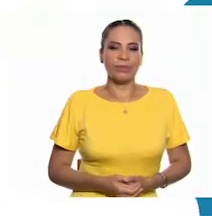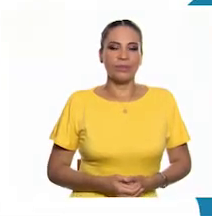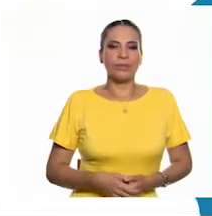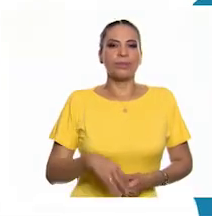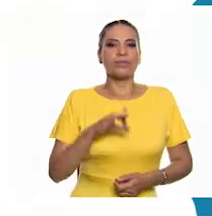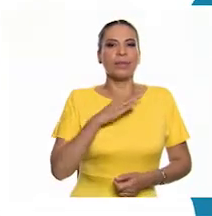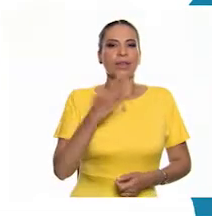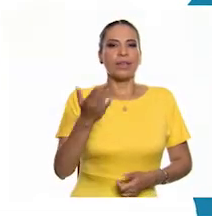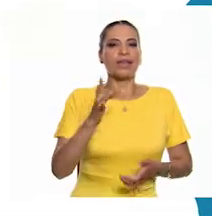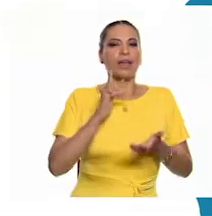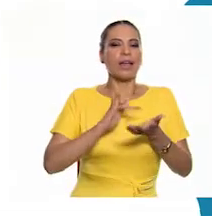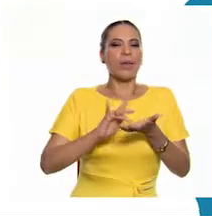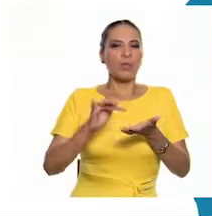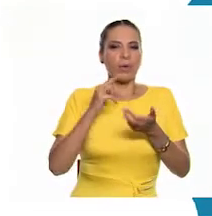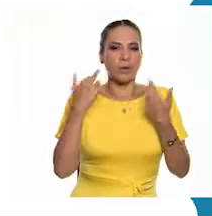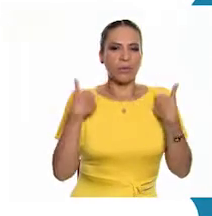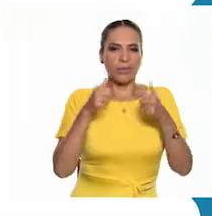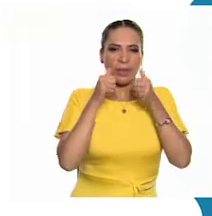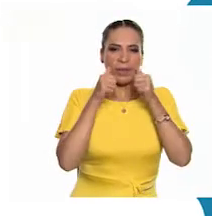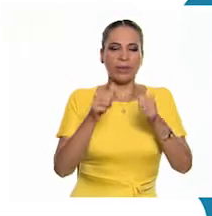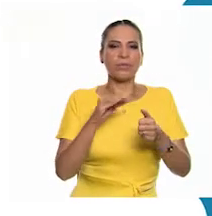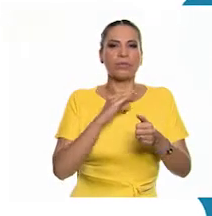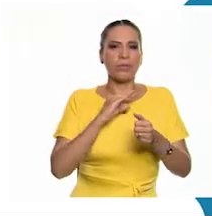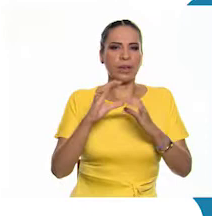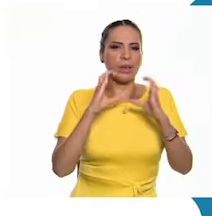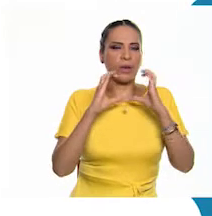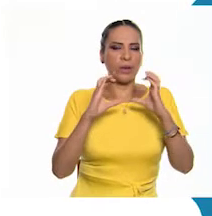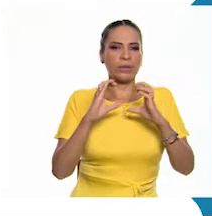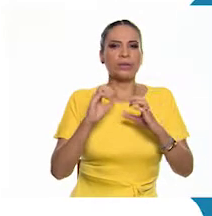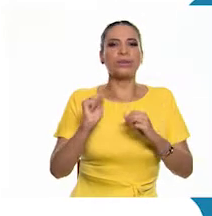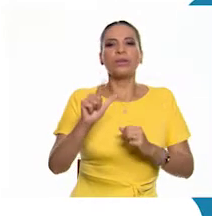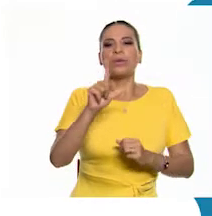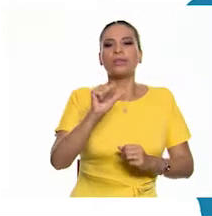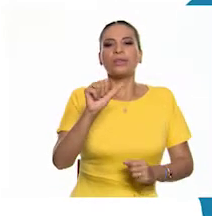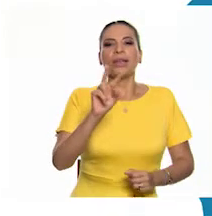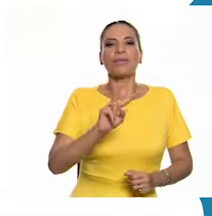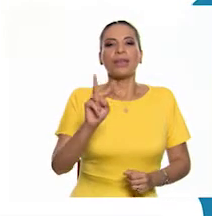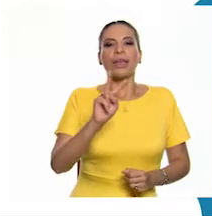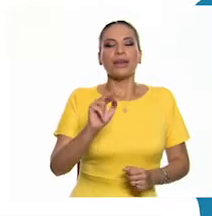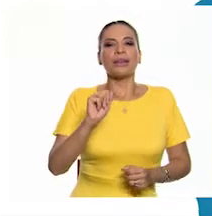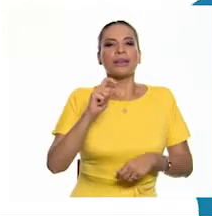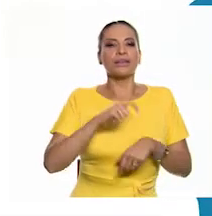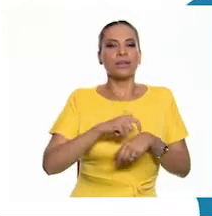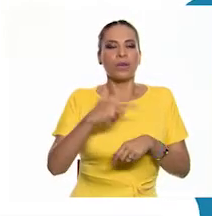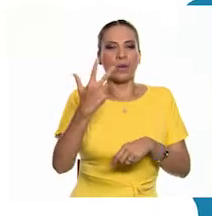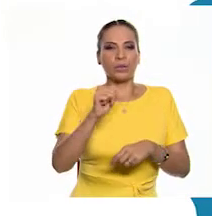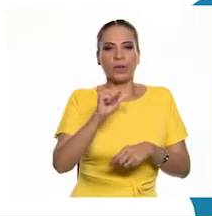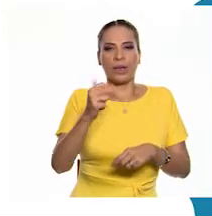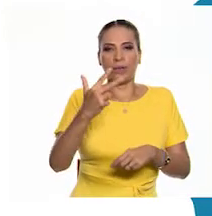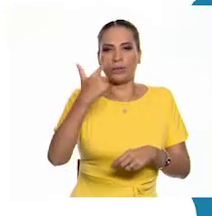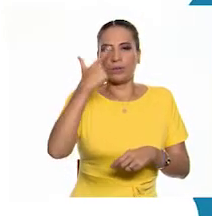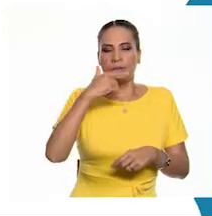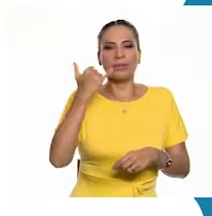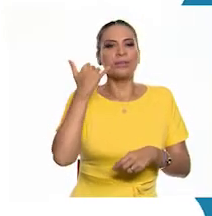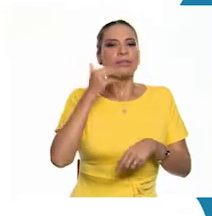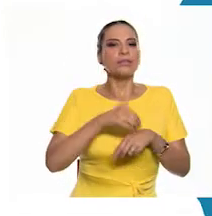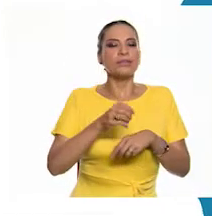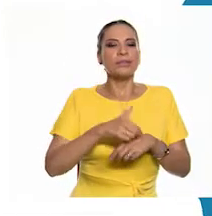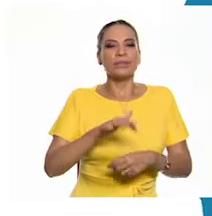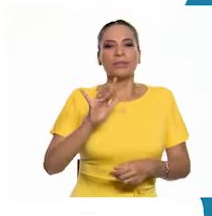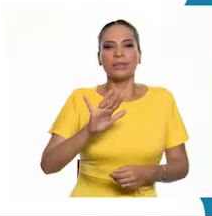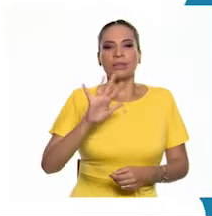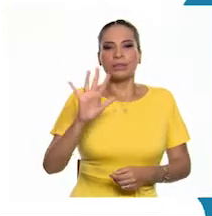Para solicitar apoyo pedagógico, comunícate con maestras y maestros de lunes a viernes de 8 a 20 horas al